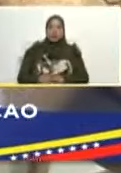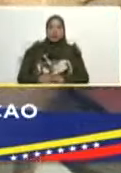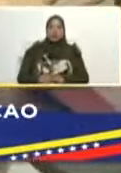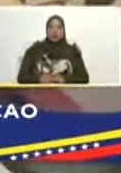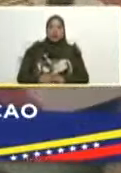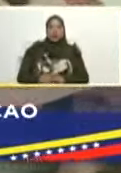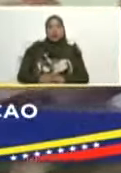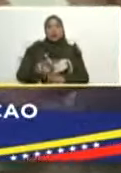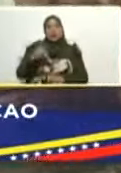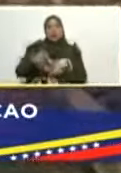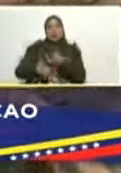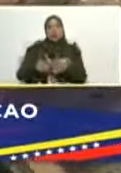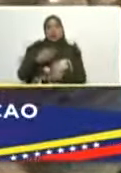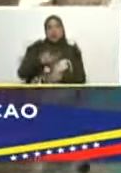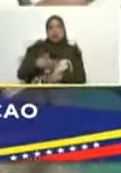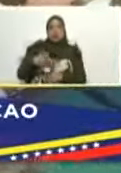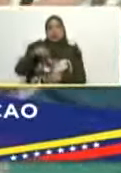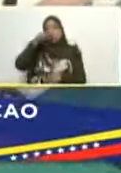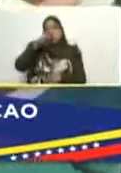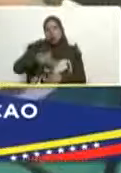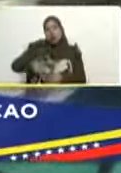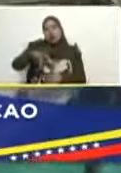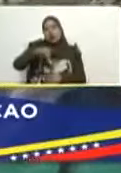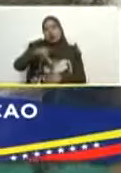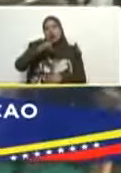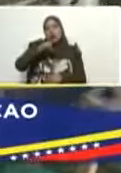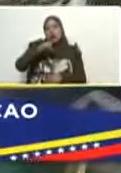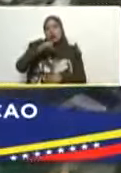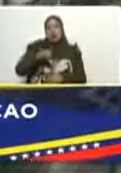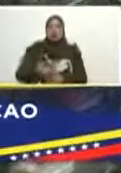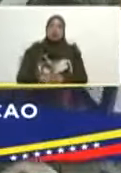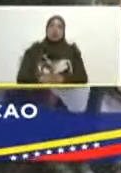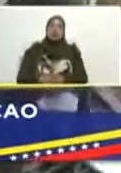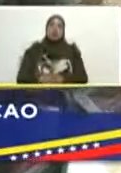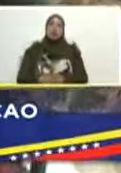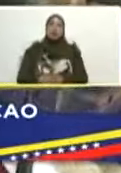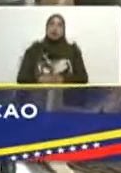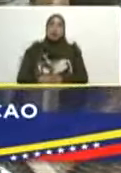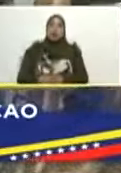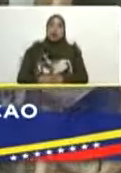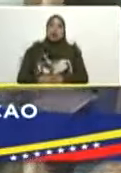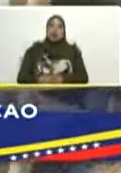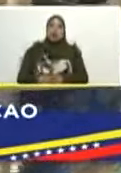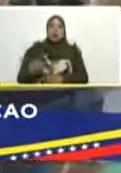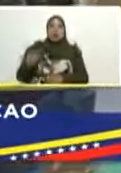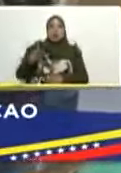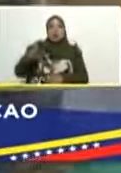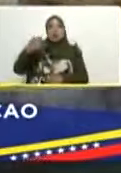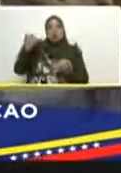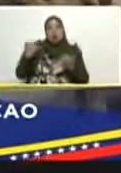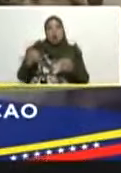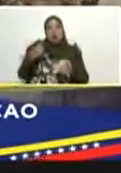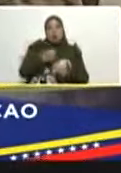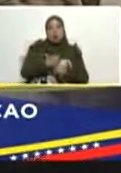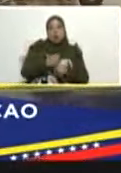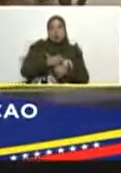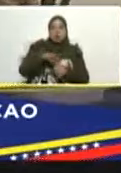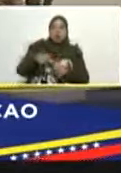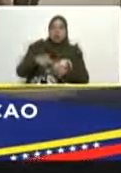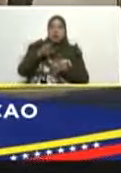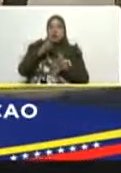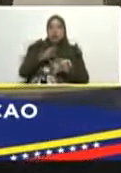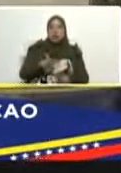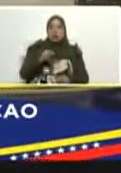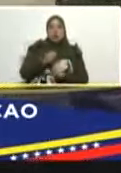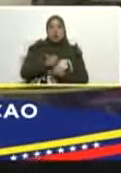del campesino, el que está en el conuco, el que está en la ladera, el que está en la montaña, es precisamente